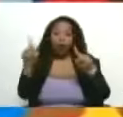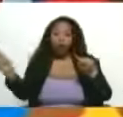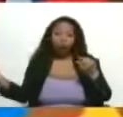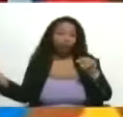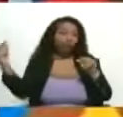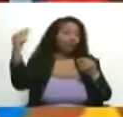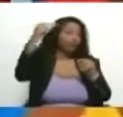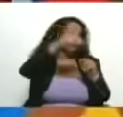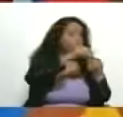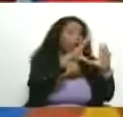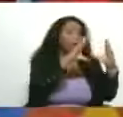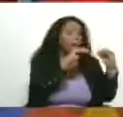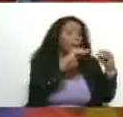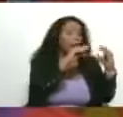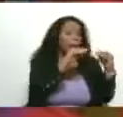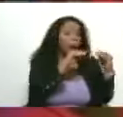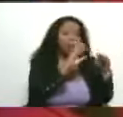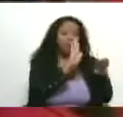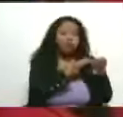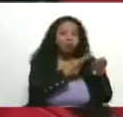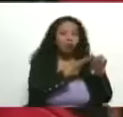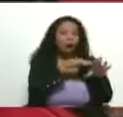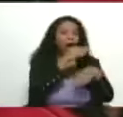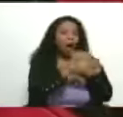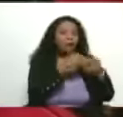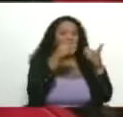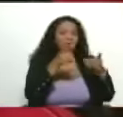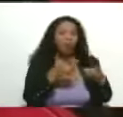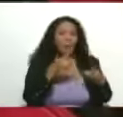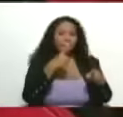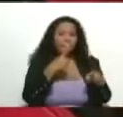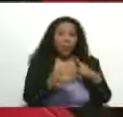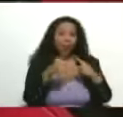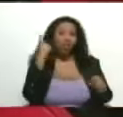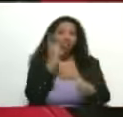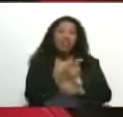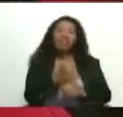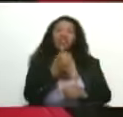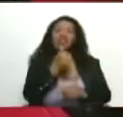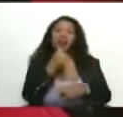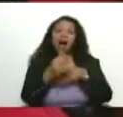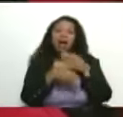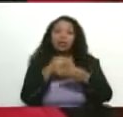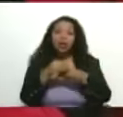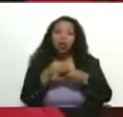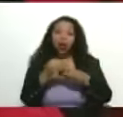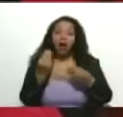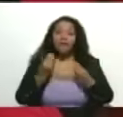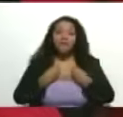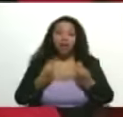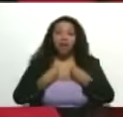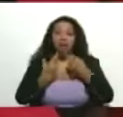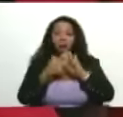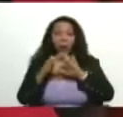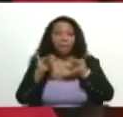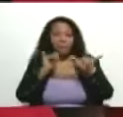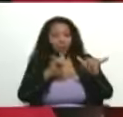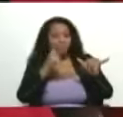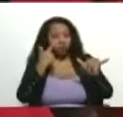sí hay funcionarios que pueden tomar la decisión. ¿Pero debe hacerlo quién? El compañero que vive en la comunidad. Por